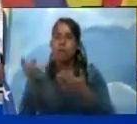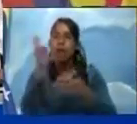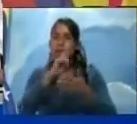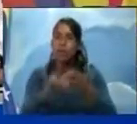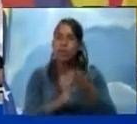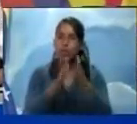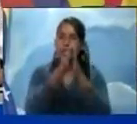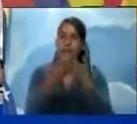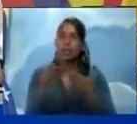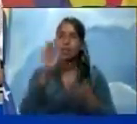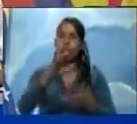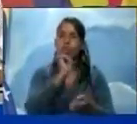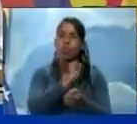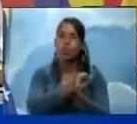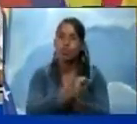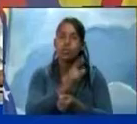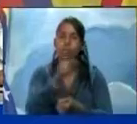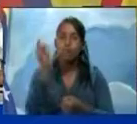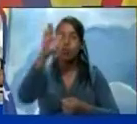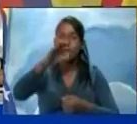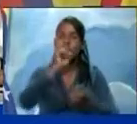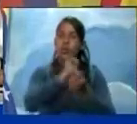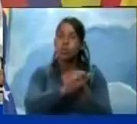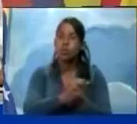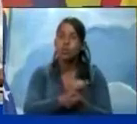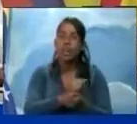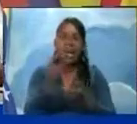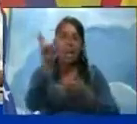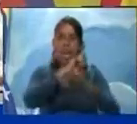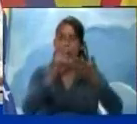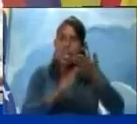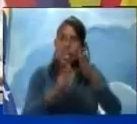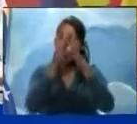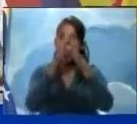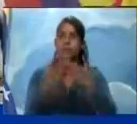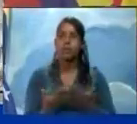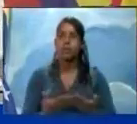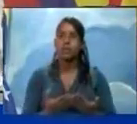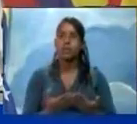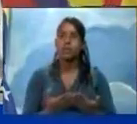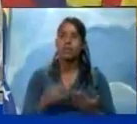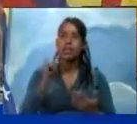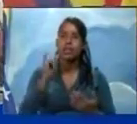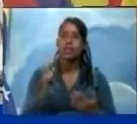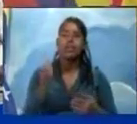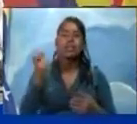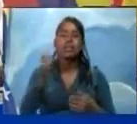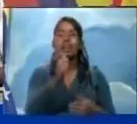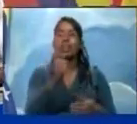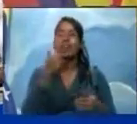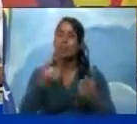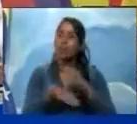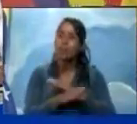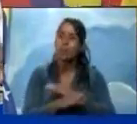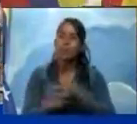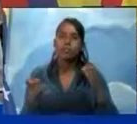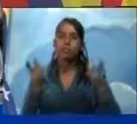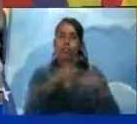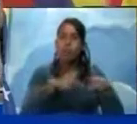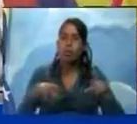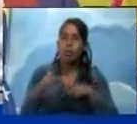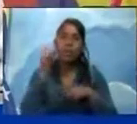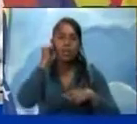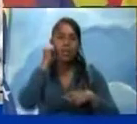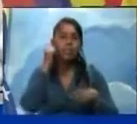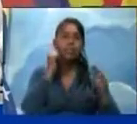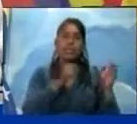Biblia estando preso. Cuando él estuvo preso, él leyó la Biblia. y cada vez que van comisiones evangélicas